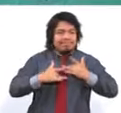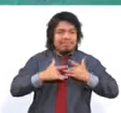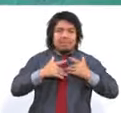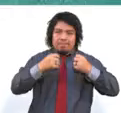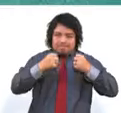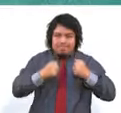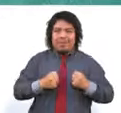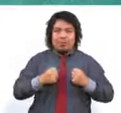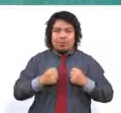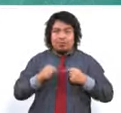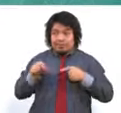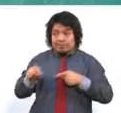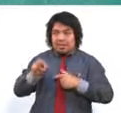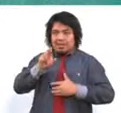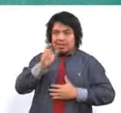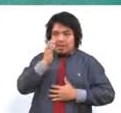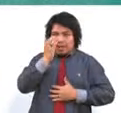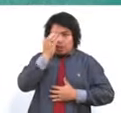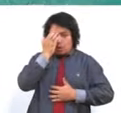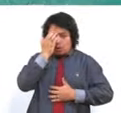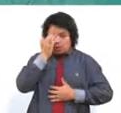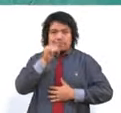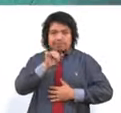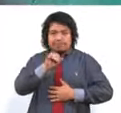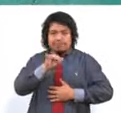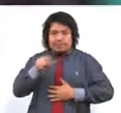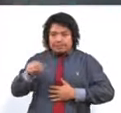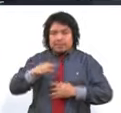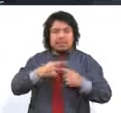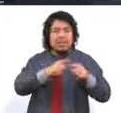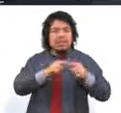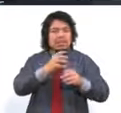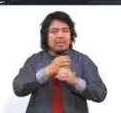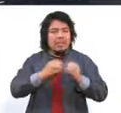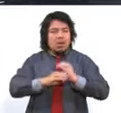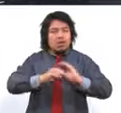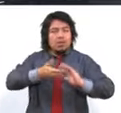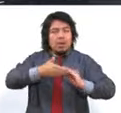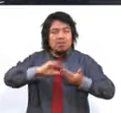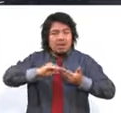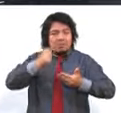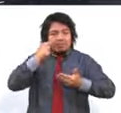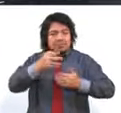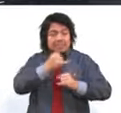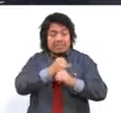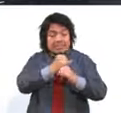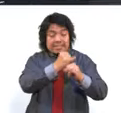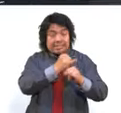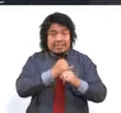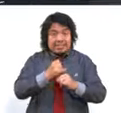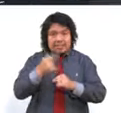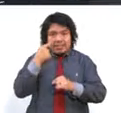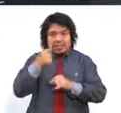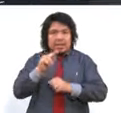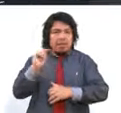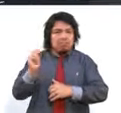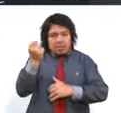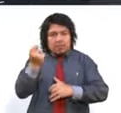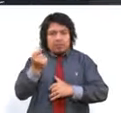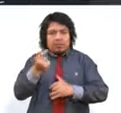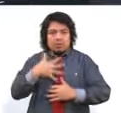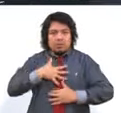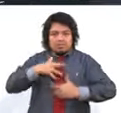y a quien reconocemos la búsqueda de herramientas tecnológicas para hacer esto posible. Con todo